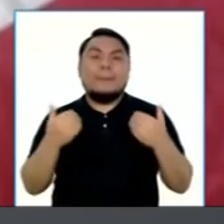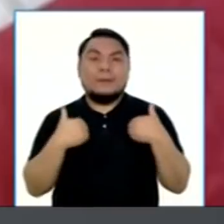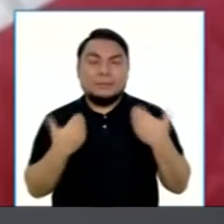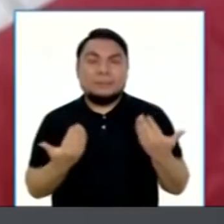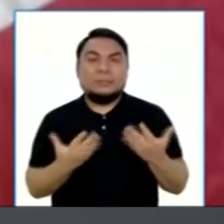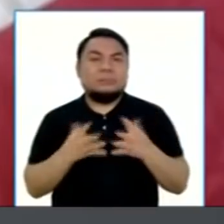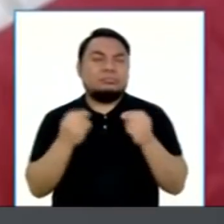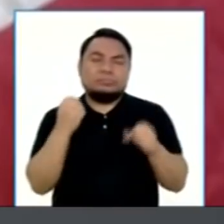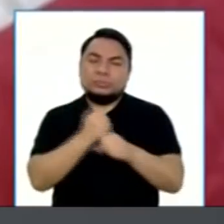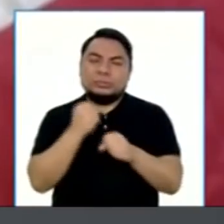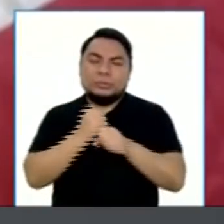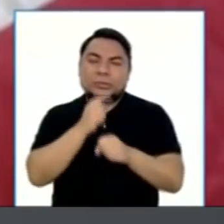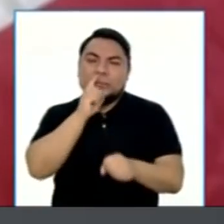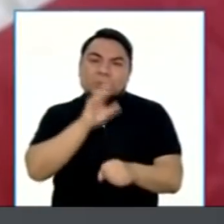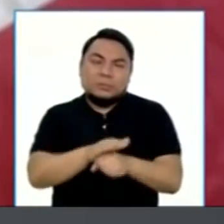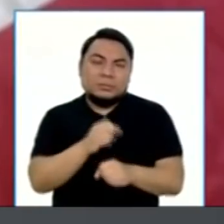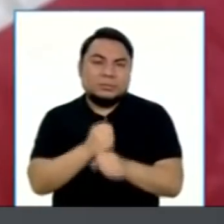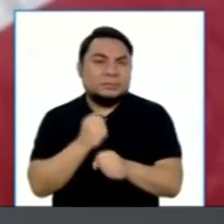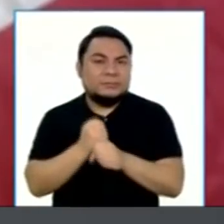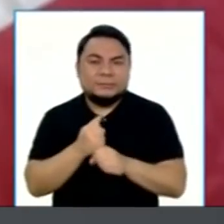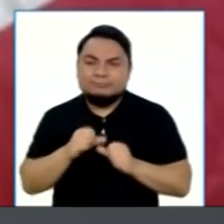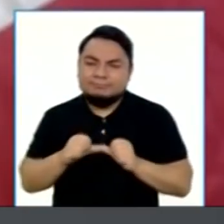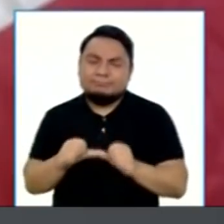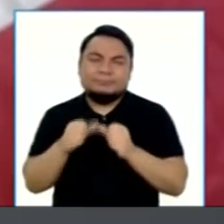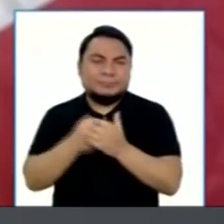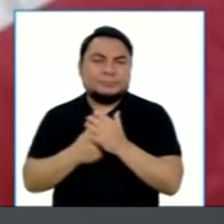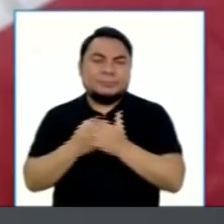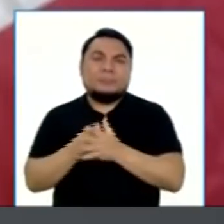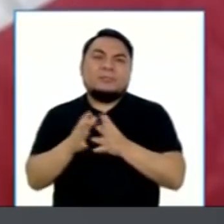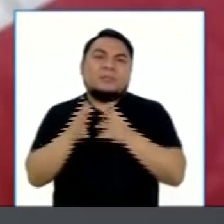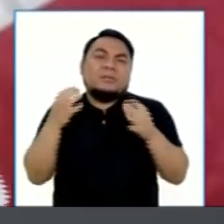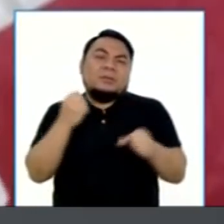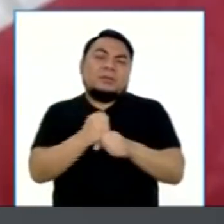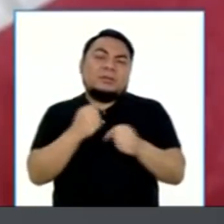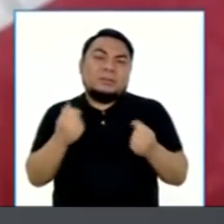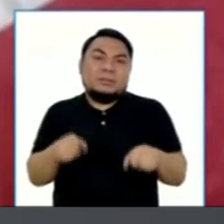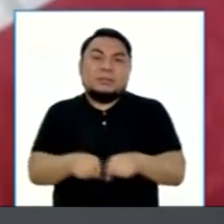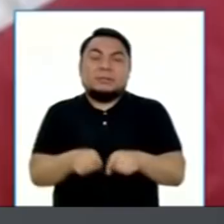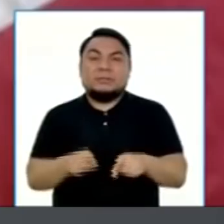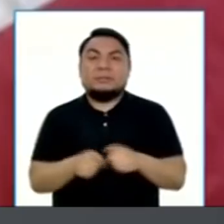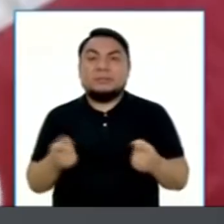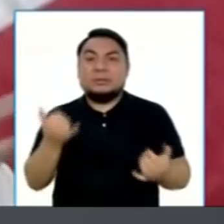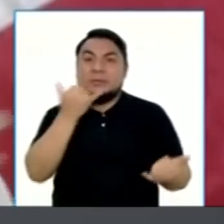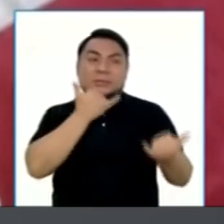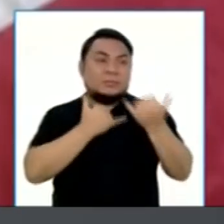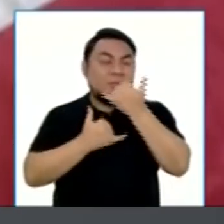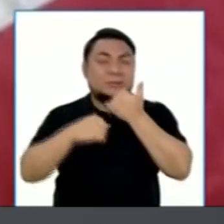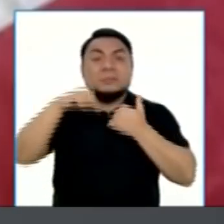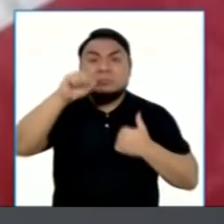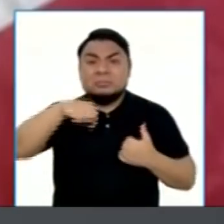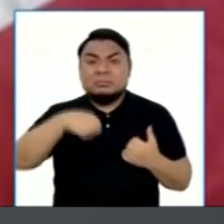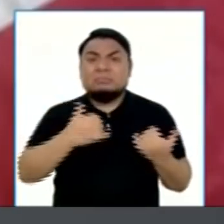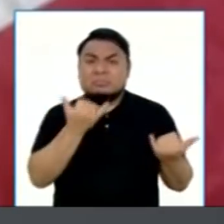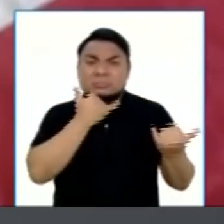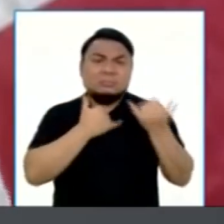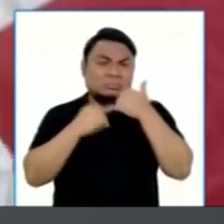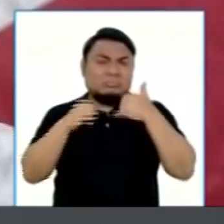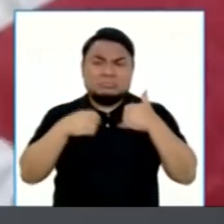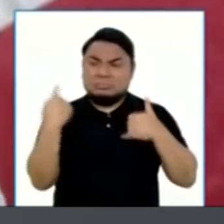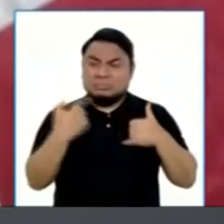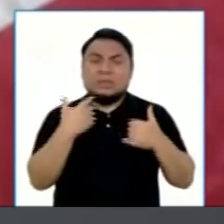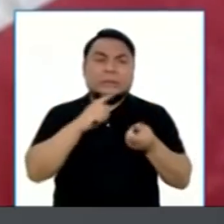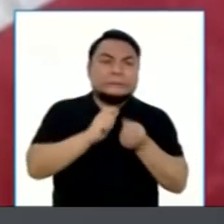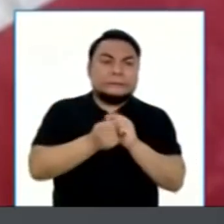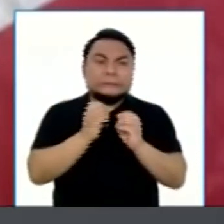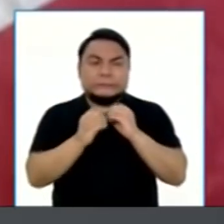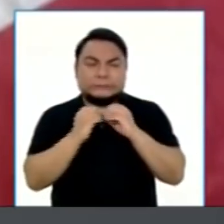tenemos mucho compromiso, mucho trabajo, que también nos equivocamos, por supuesto que sí, pero